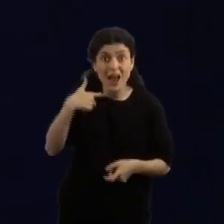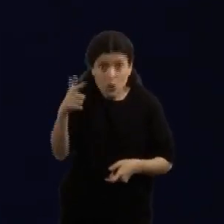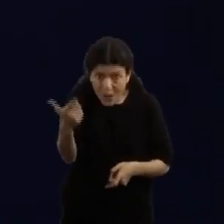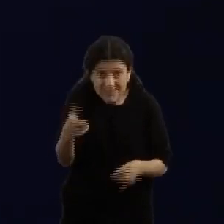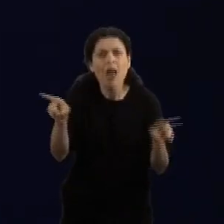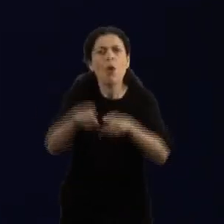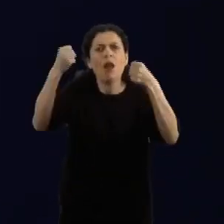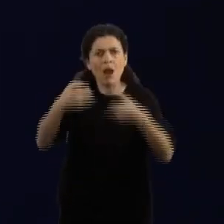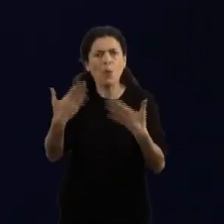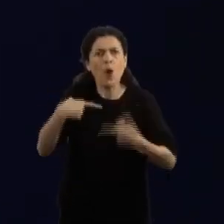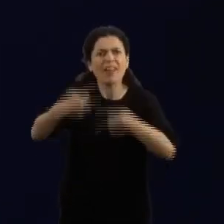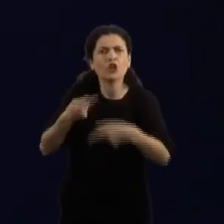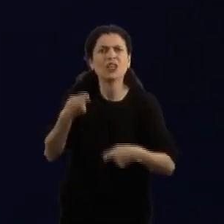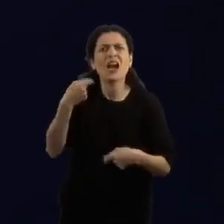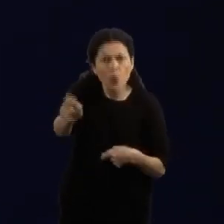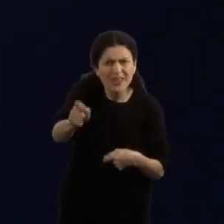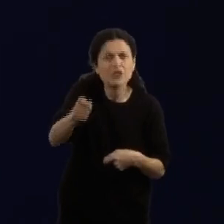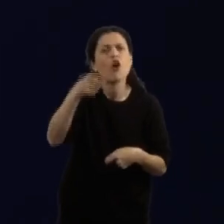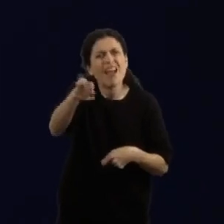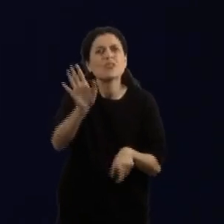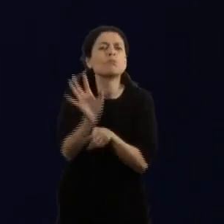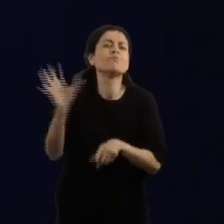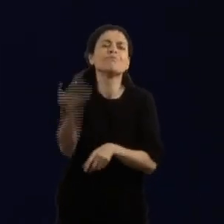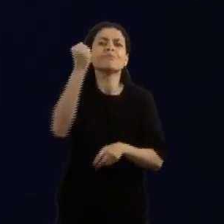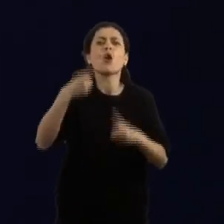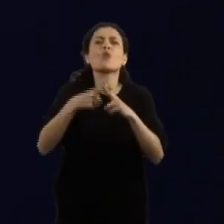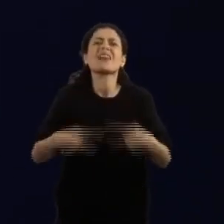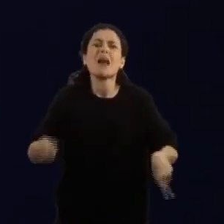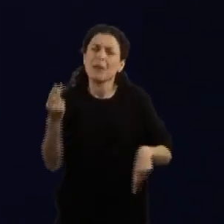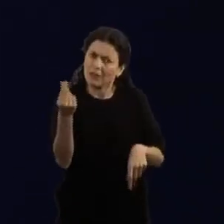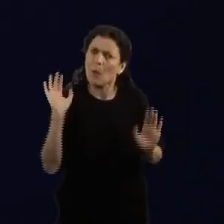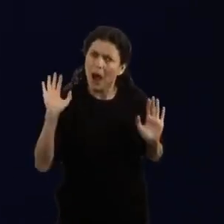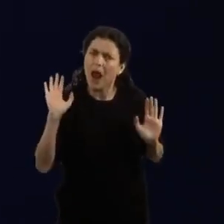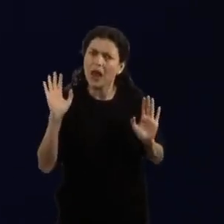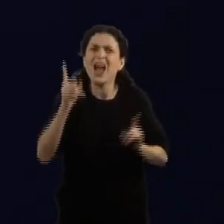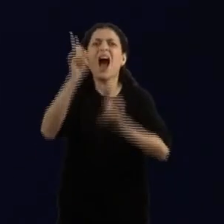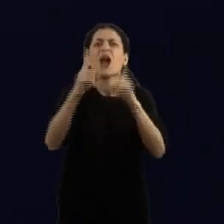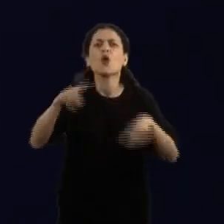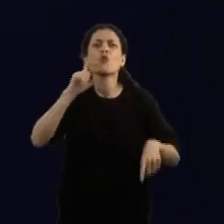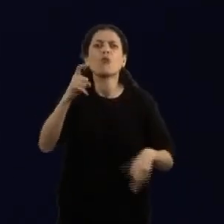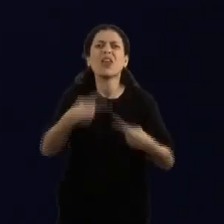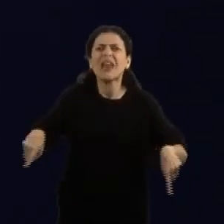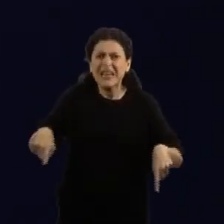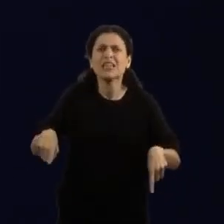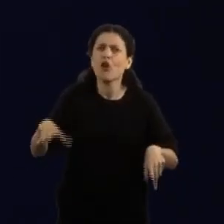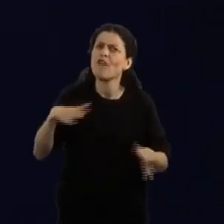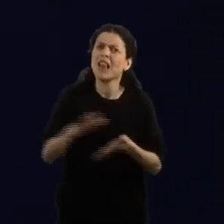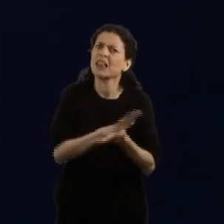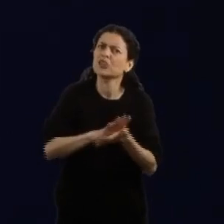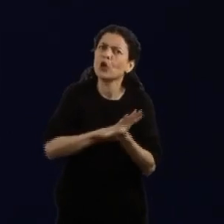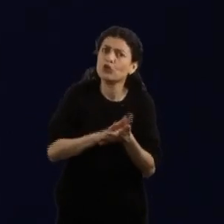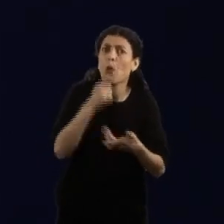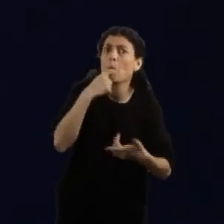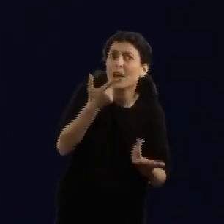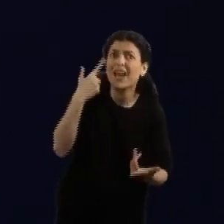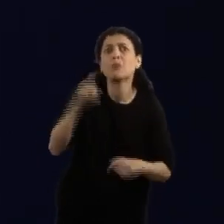Penal, herramienta eficaz para encontrar justicia en hechos que todavía quedan impunes. Uno de ellos, por supuesto, es el atentado